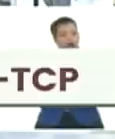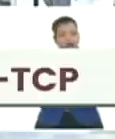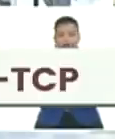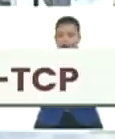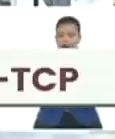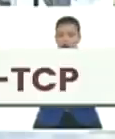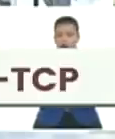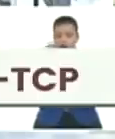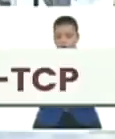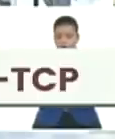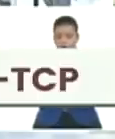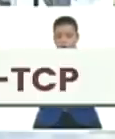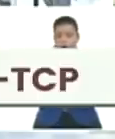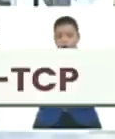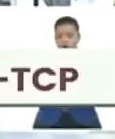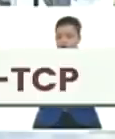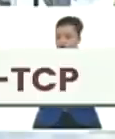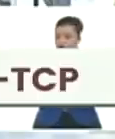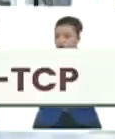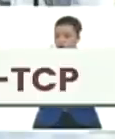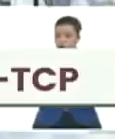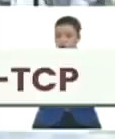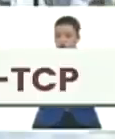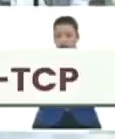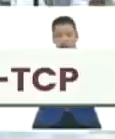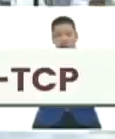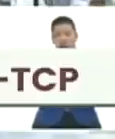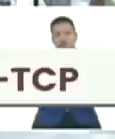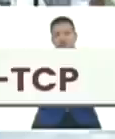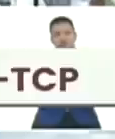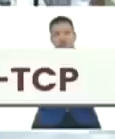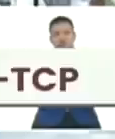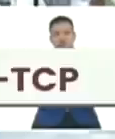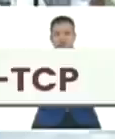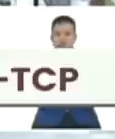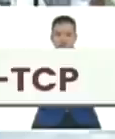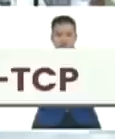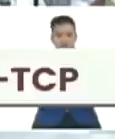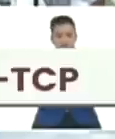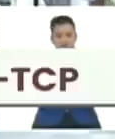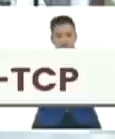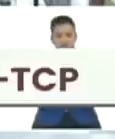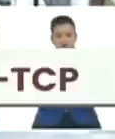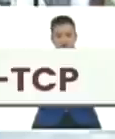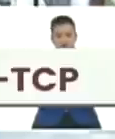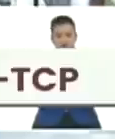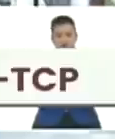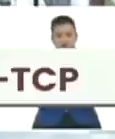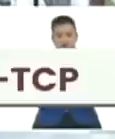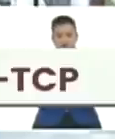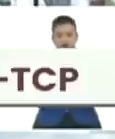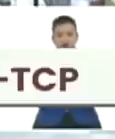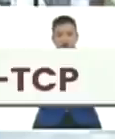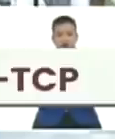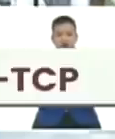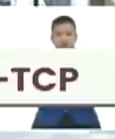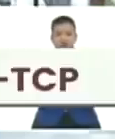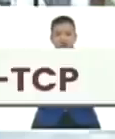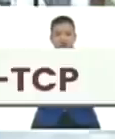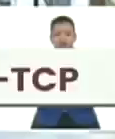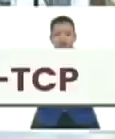Naciones Unidas en cuanto a que la República Popular China es una sola unidad, una sola nación.